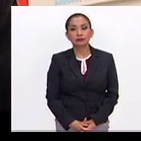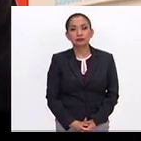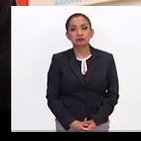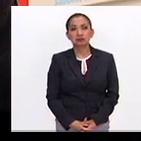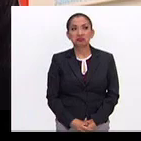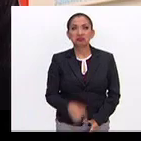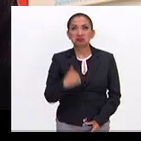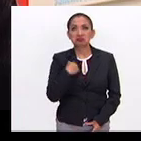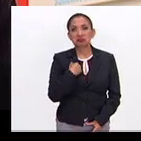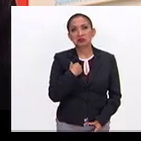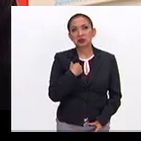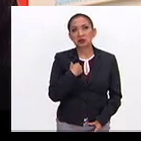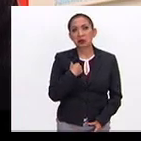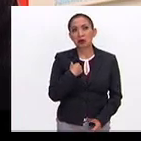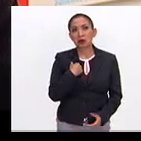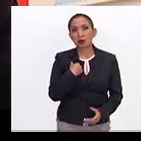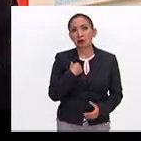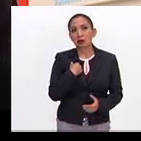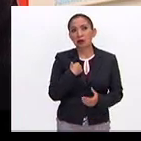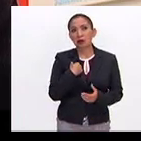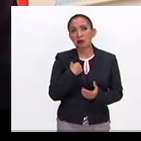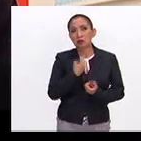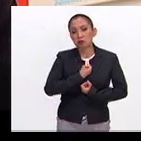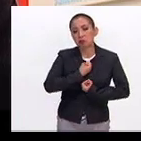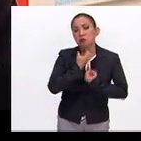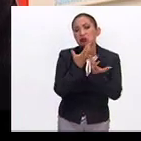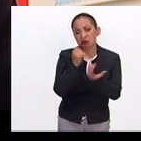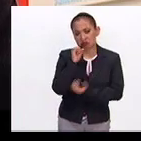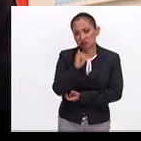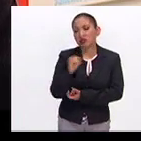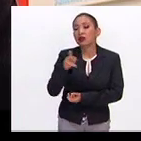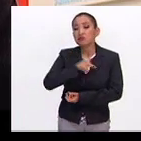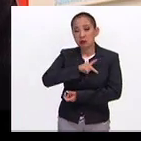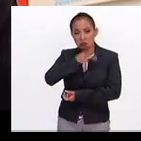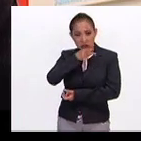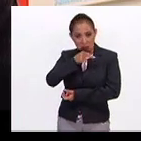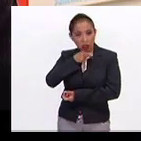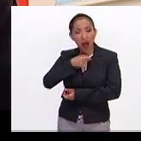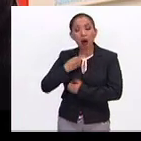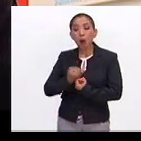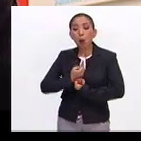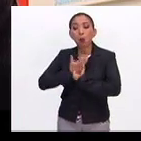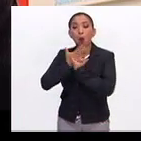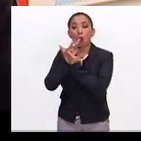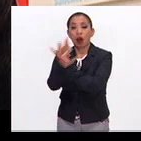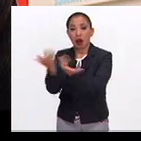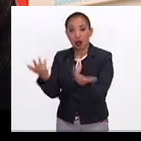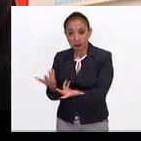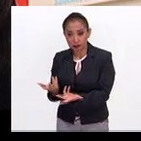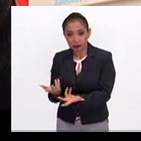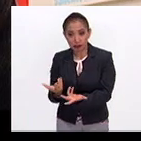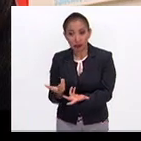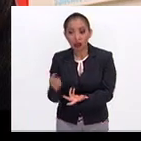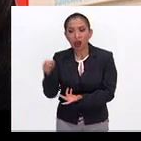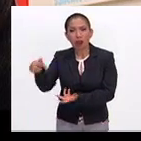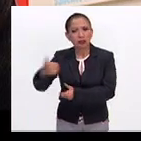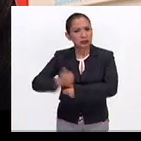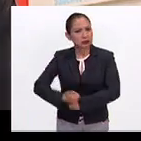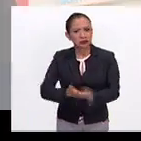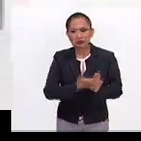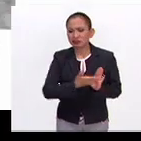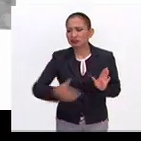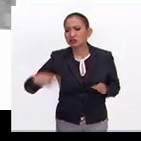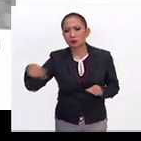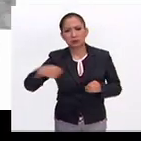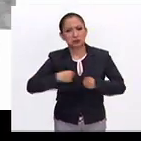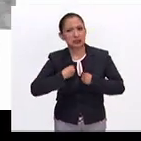Yo diría que el poeta, sí. Mi padre fue un poeta y sufrió a lo largo de